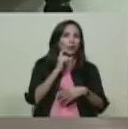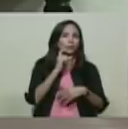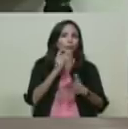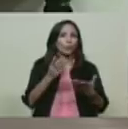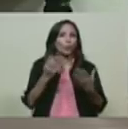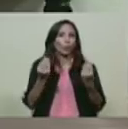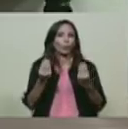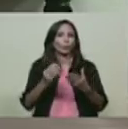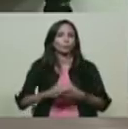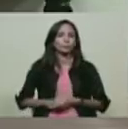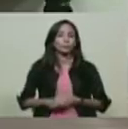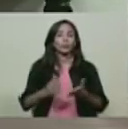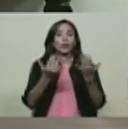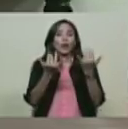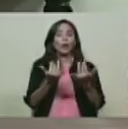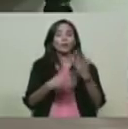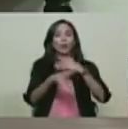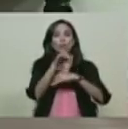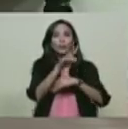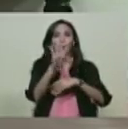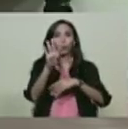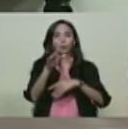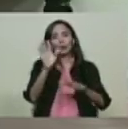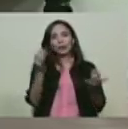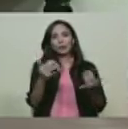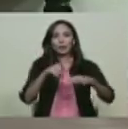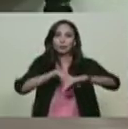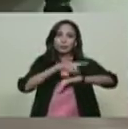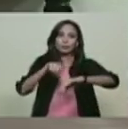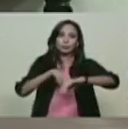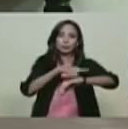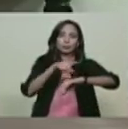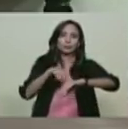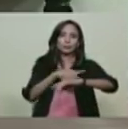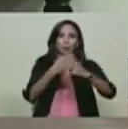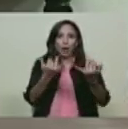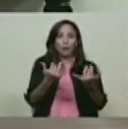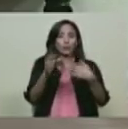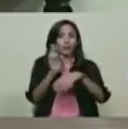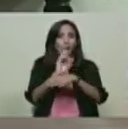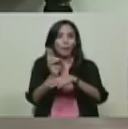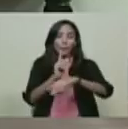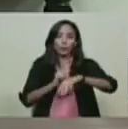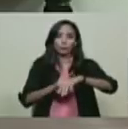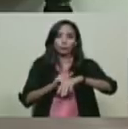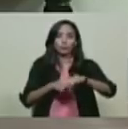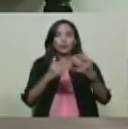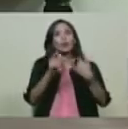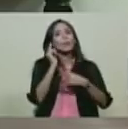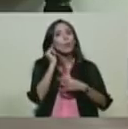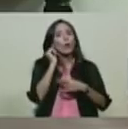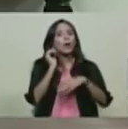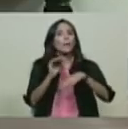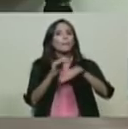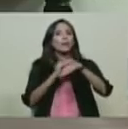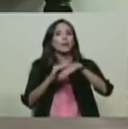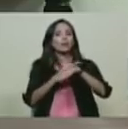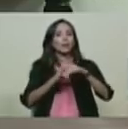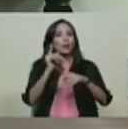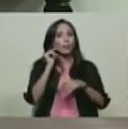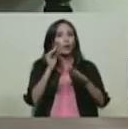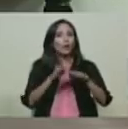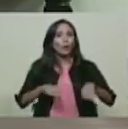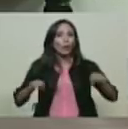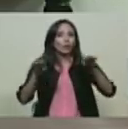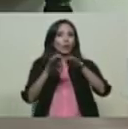Ya a esta altura, en 24 horas, Blanca Cao, ministra del Poder Popular para la Mujer y la Igualdad de